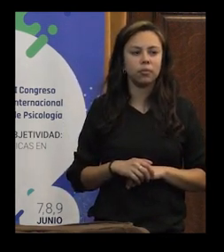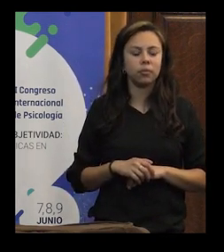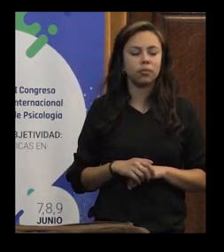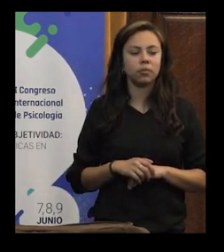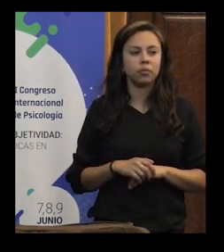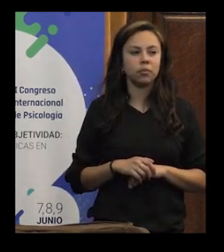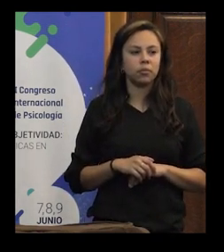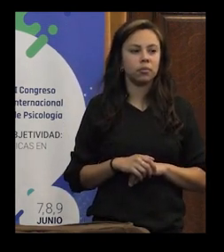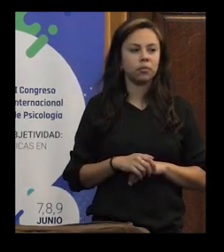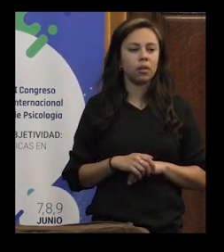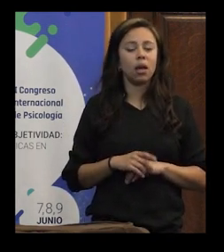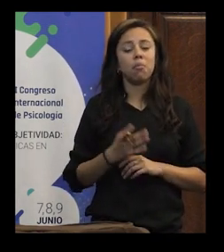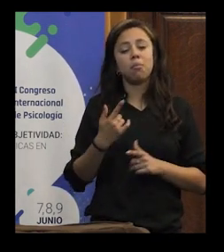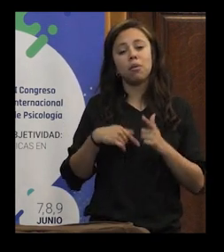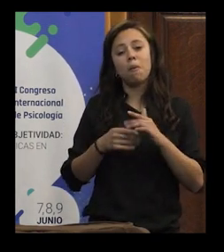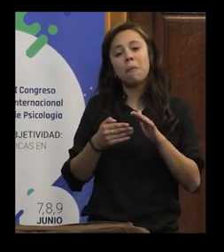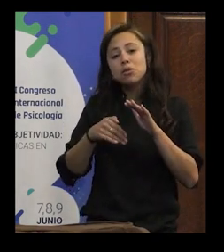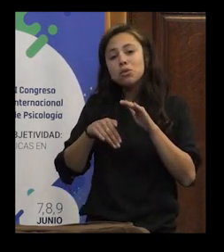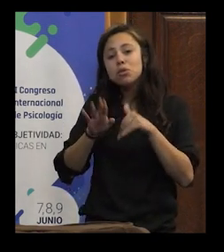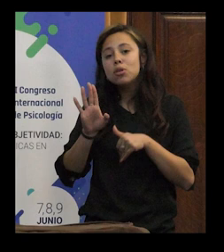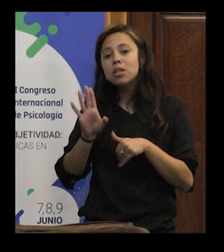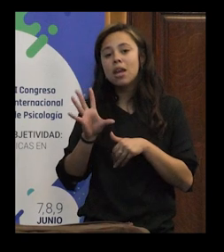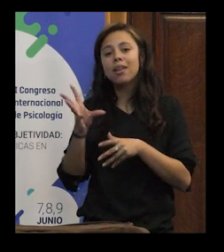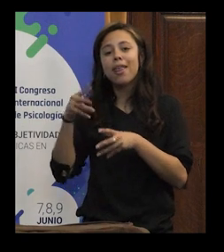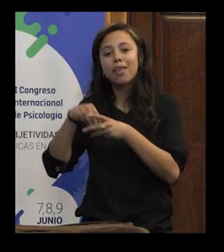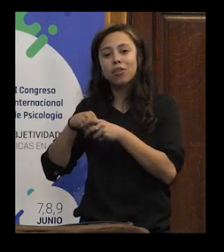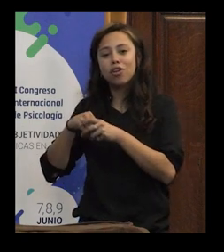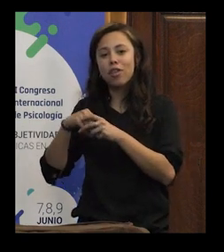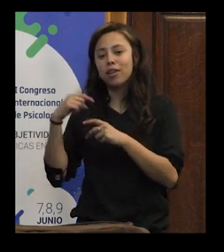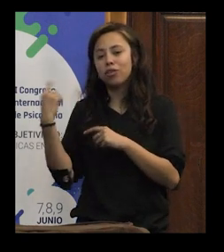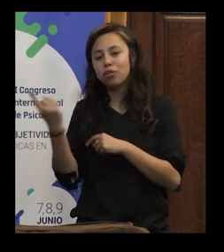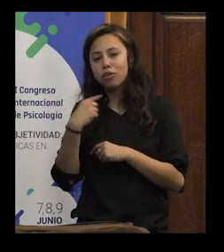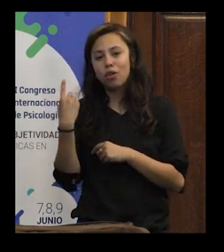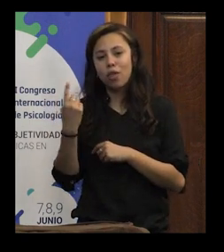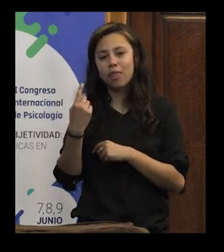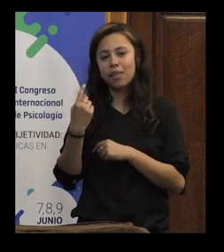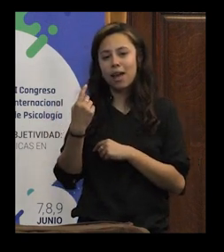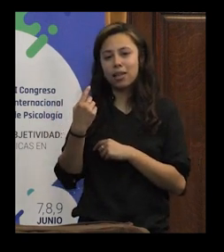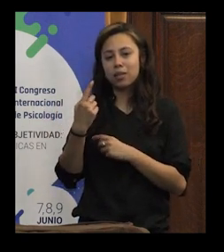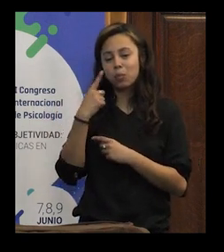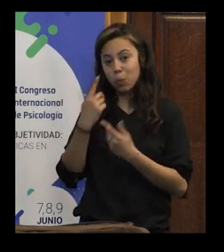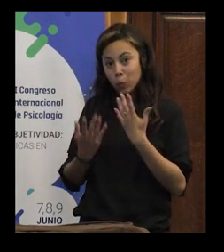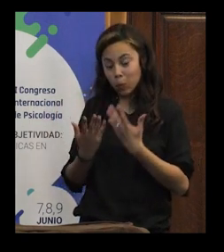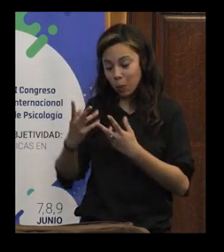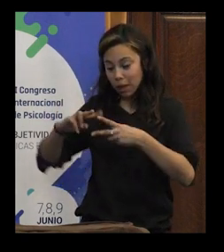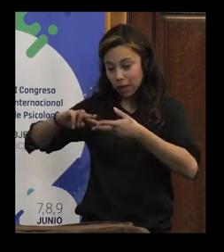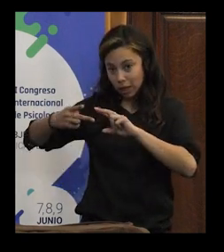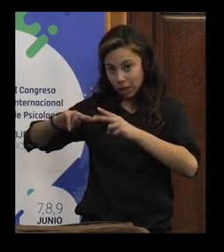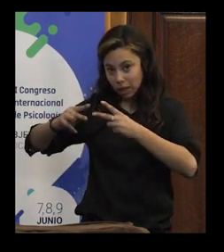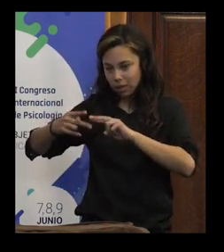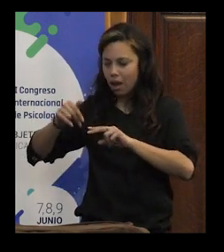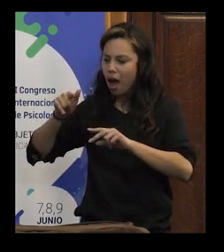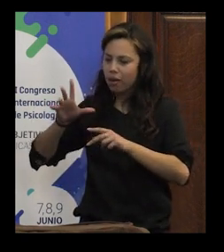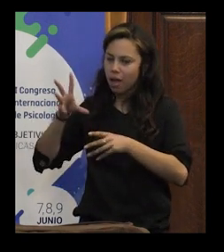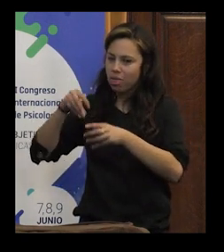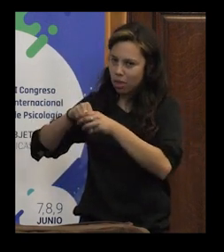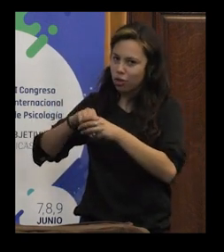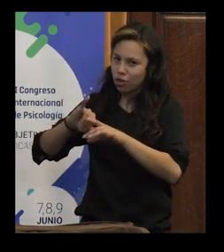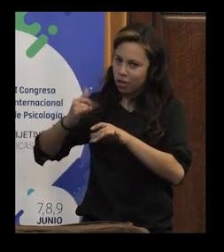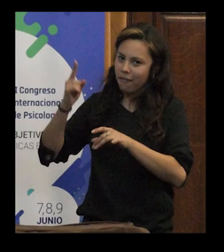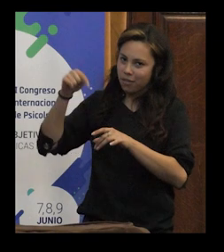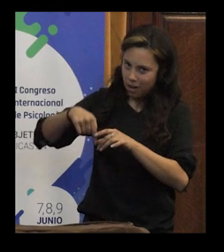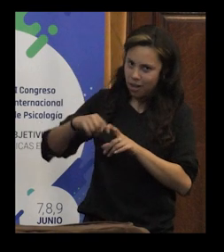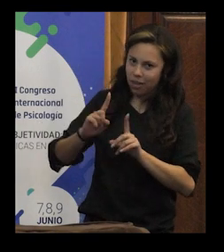provas genéticas. O posicionamento En la tipología de